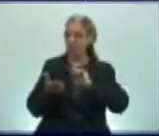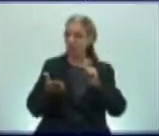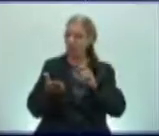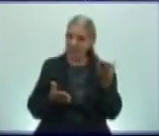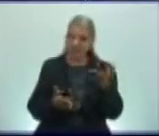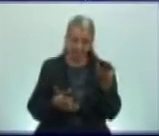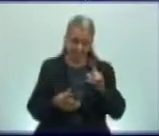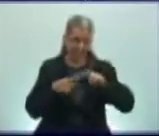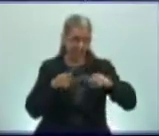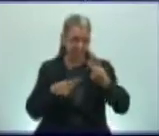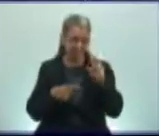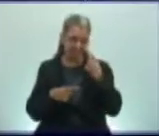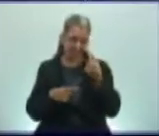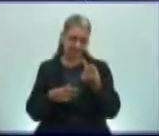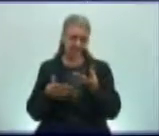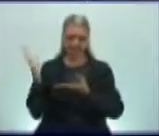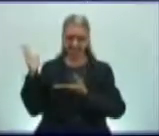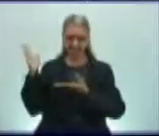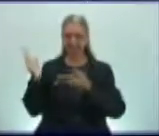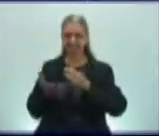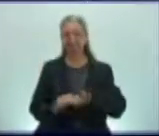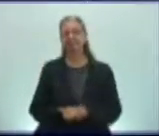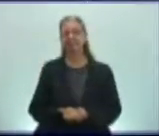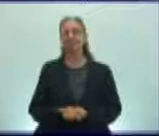rápido esta actividad.